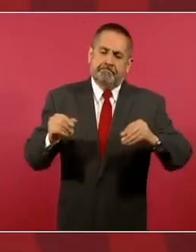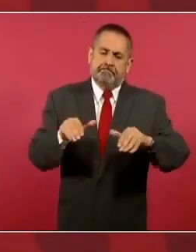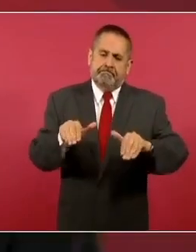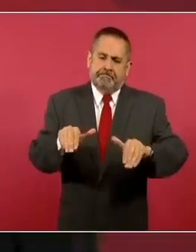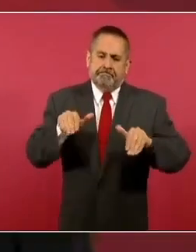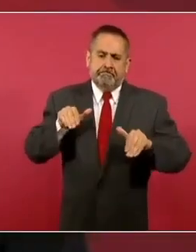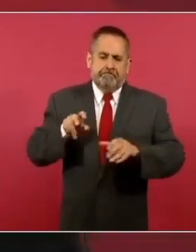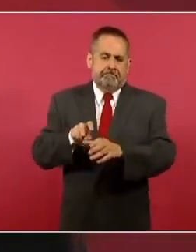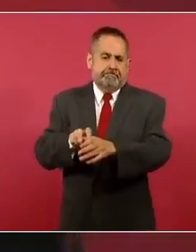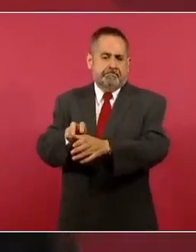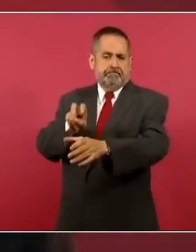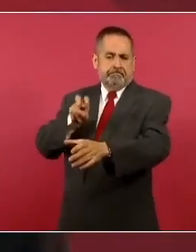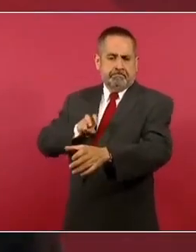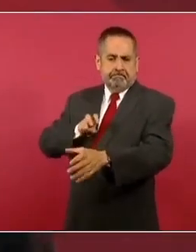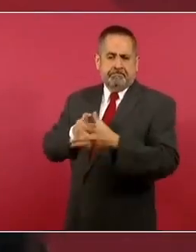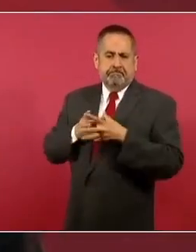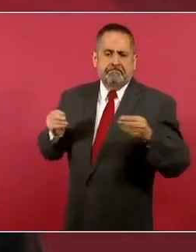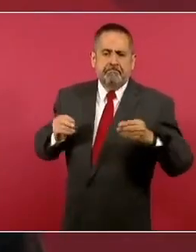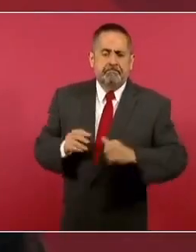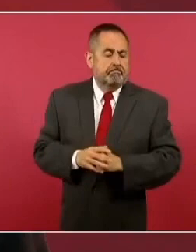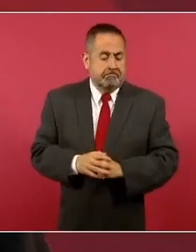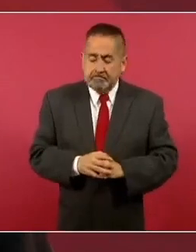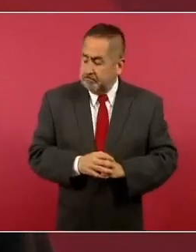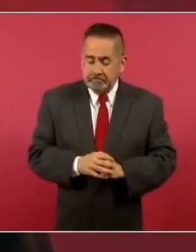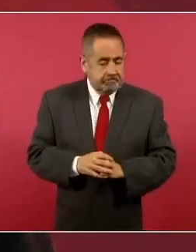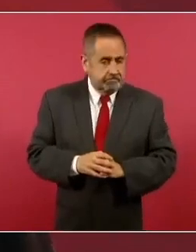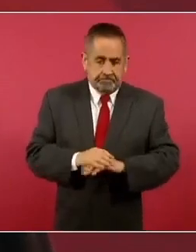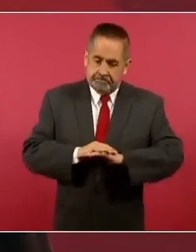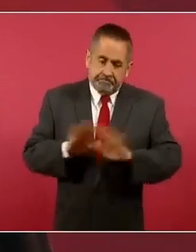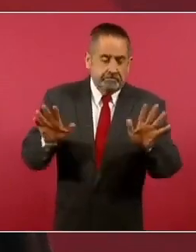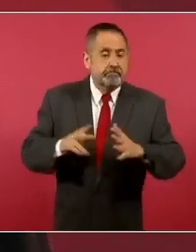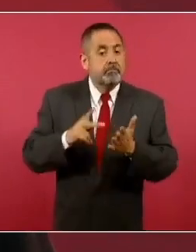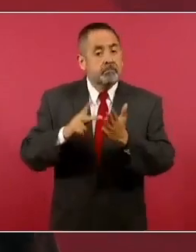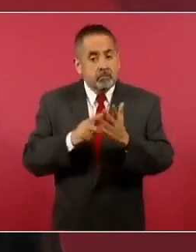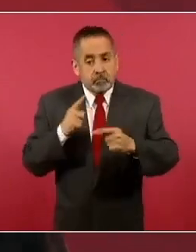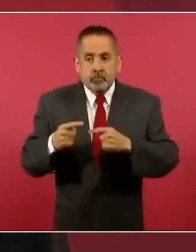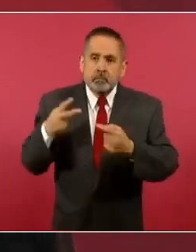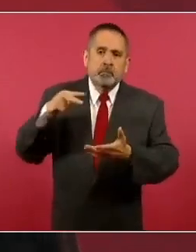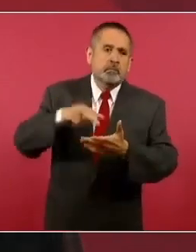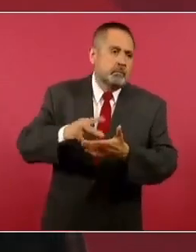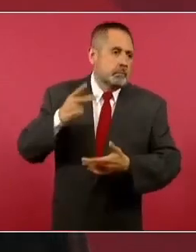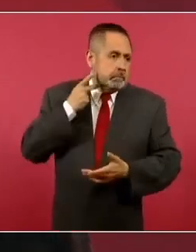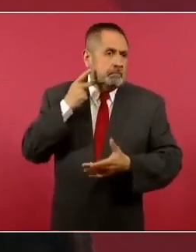es decir no vuelvo a la actividad política